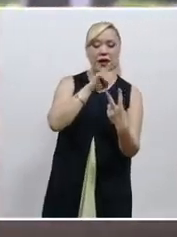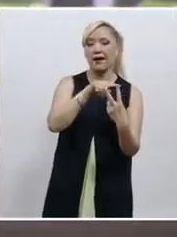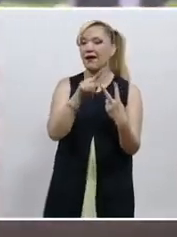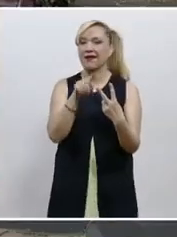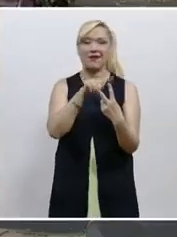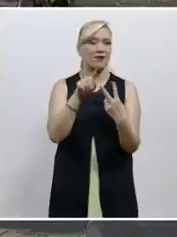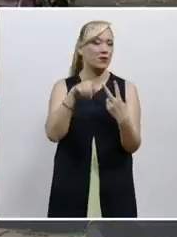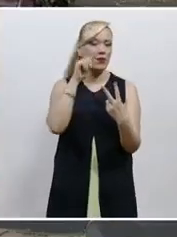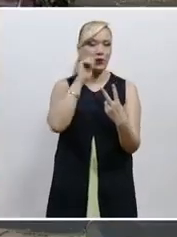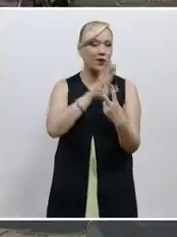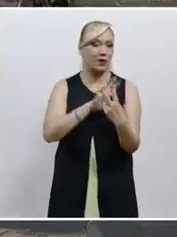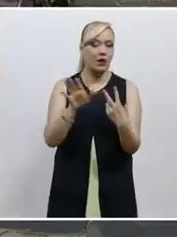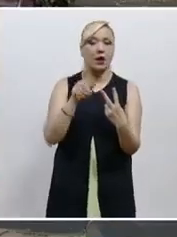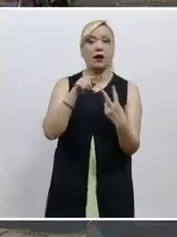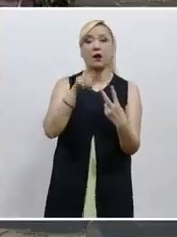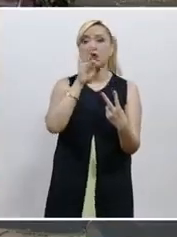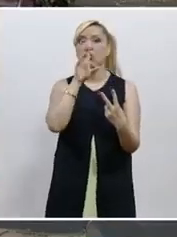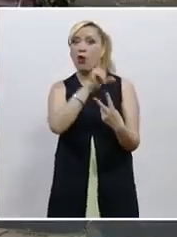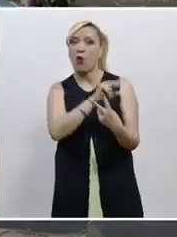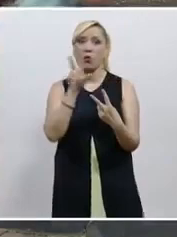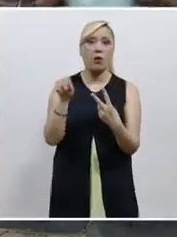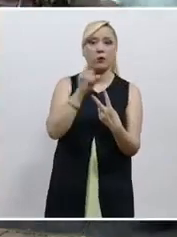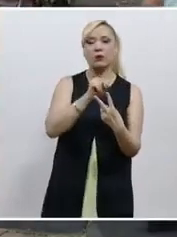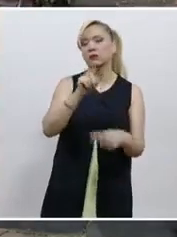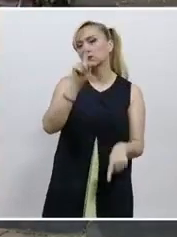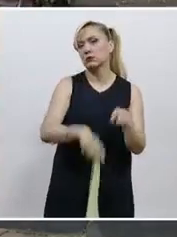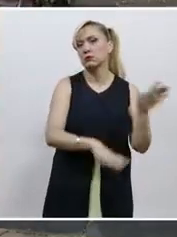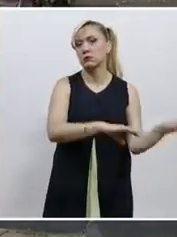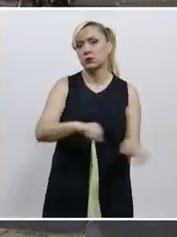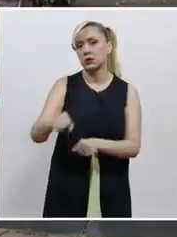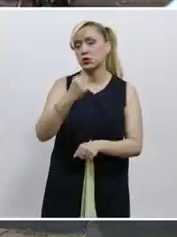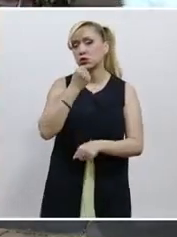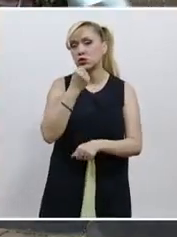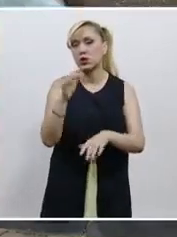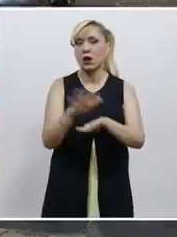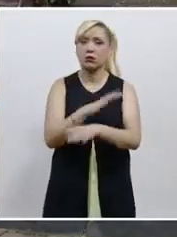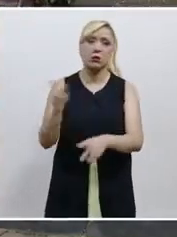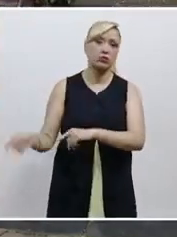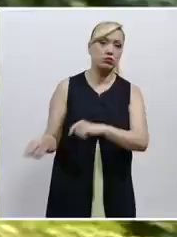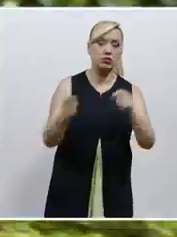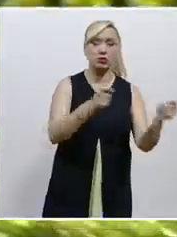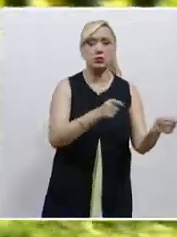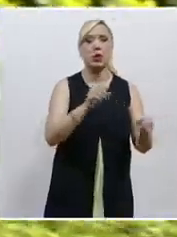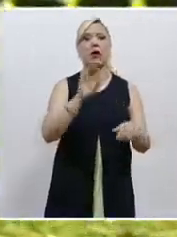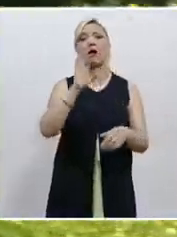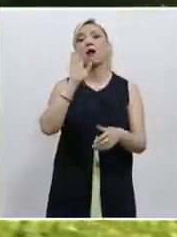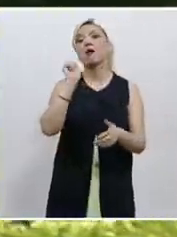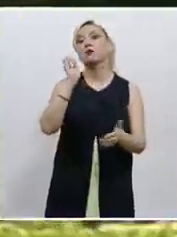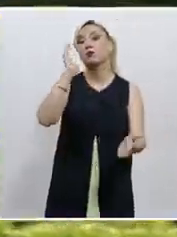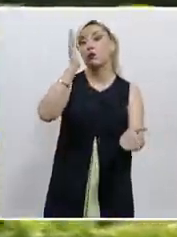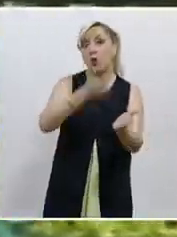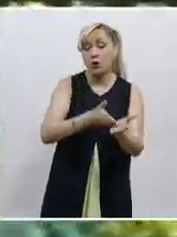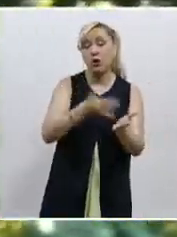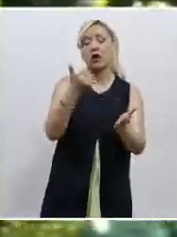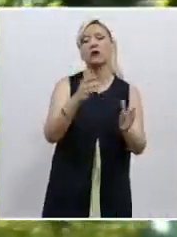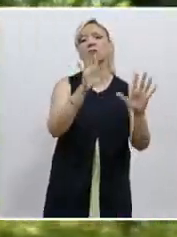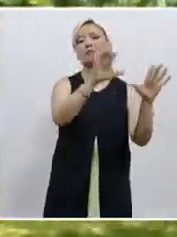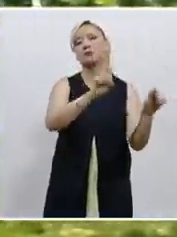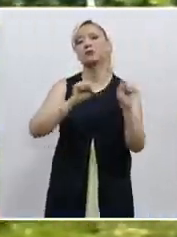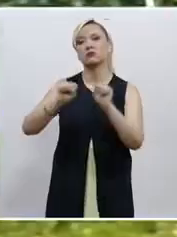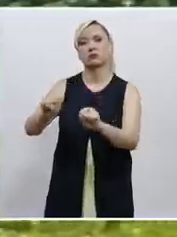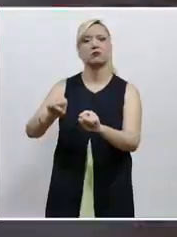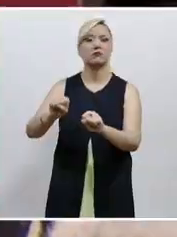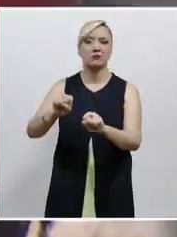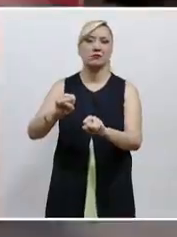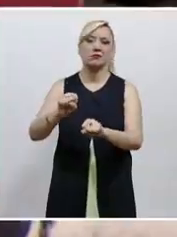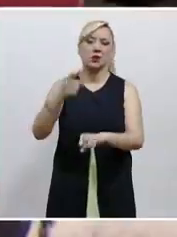para garantizar este derecho de la niña, lo que excluye la multa o el arresto. El tribunal explicó que, al